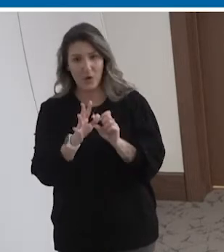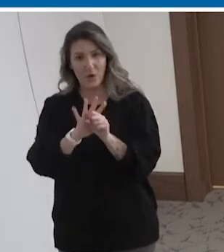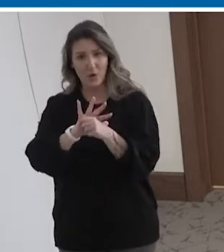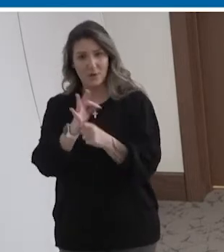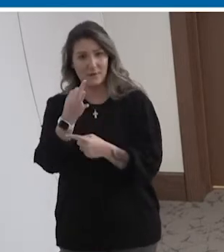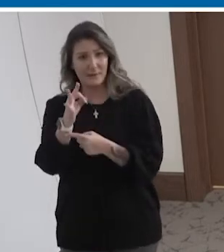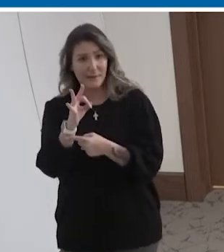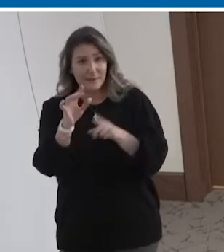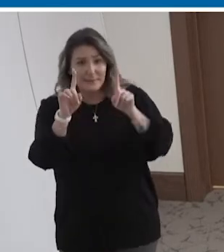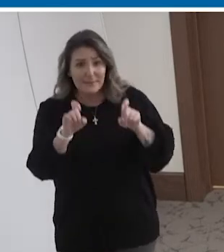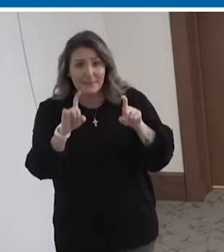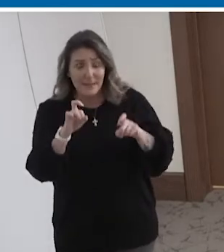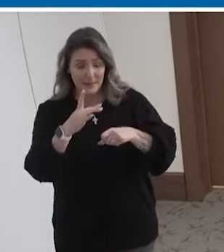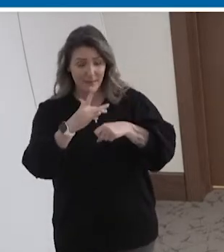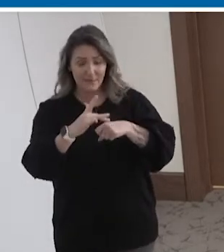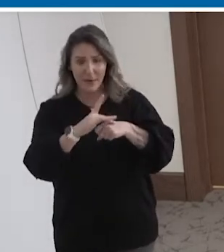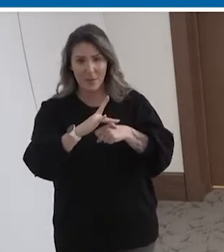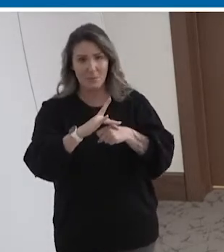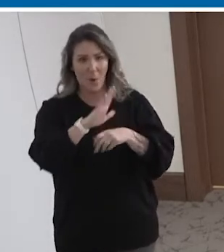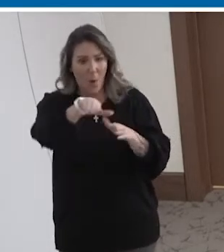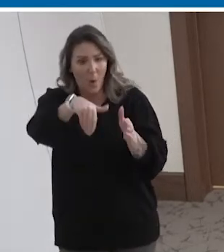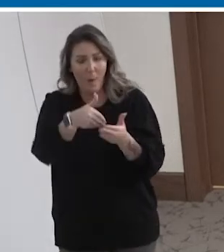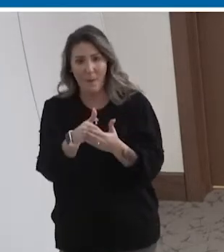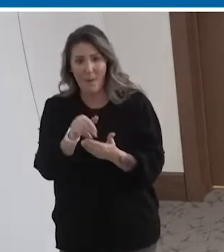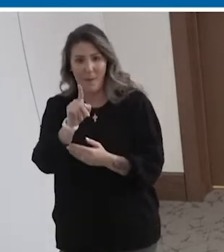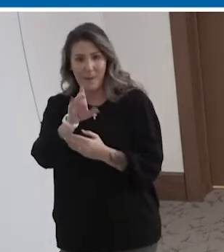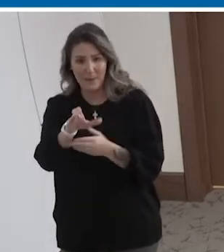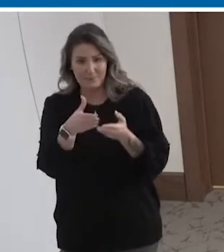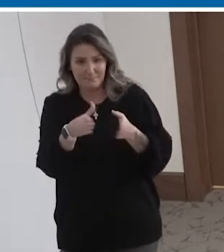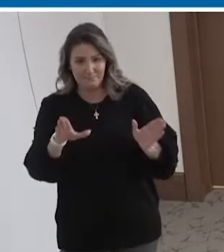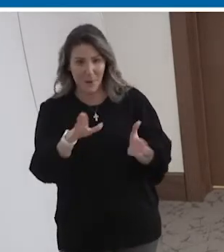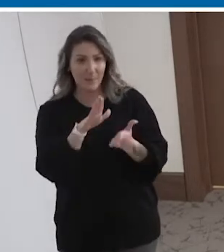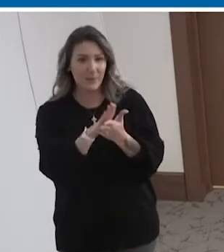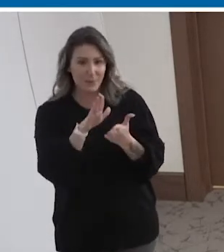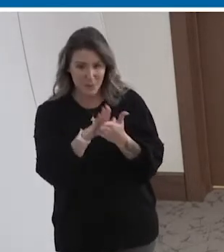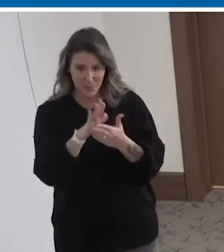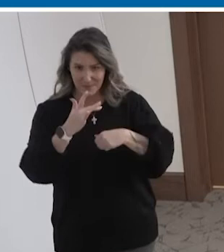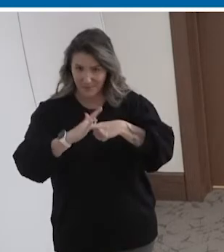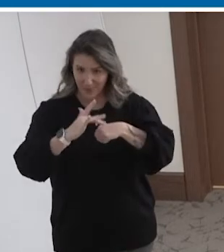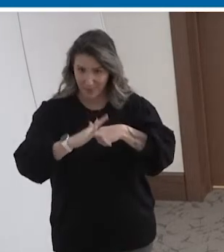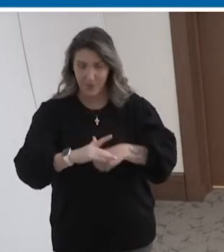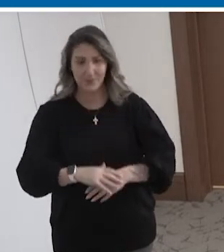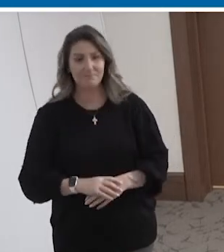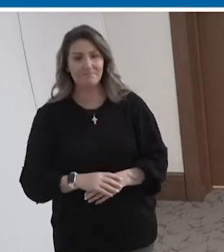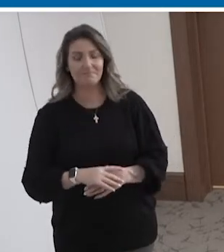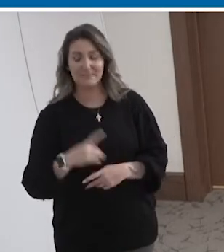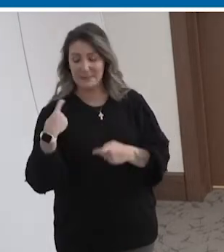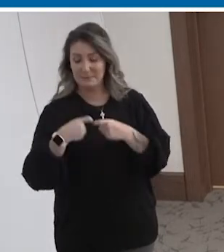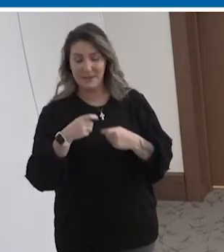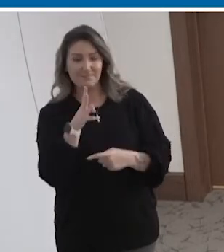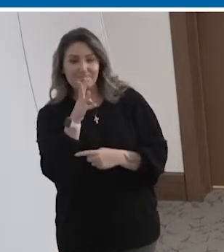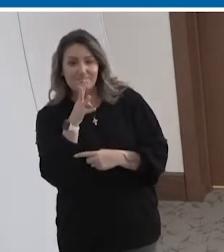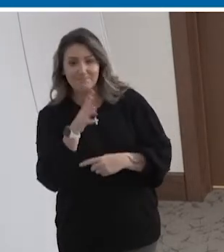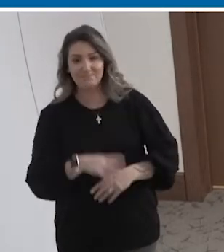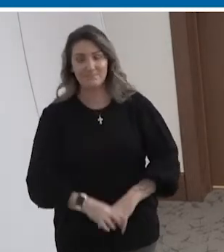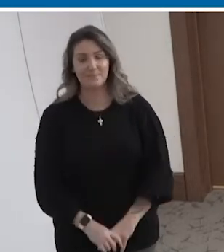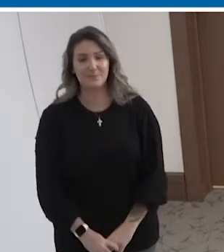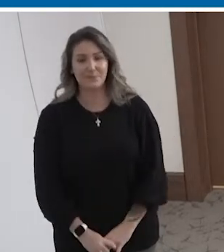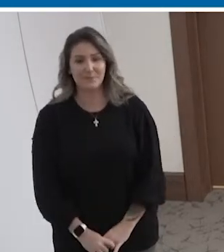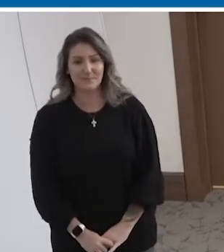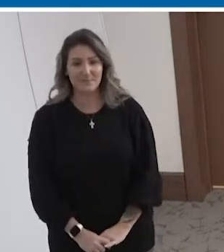COVID-19 testing is available in all Kansas City public schools. Aunque estas son las escuelas en las que estamos